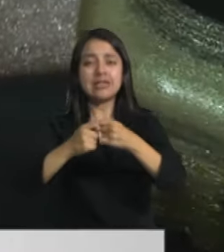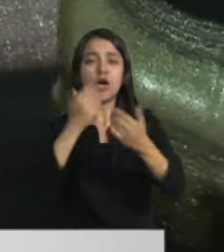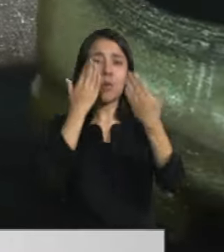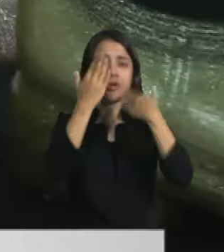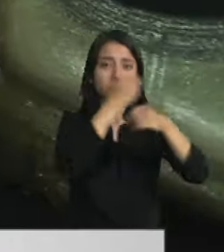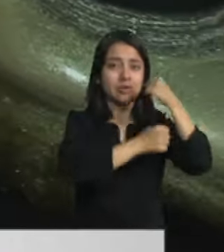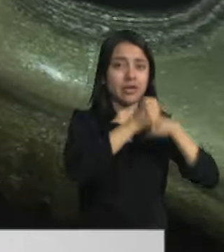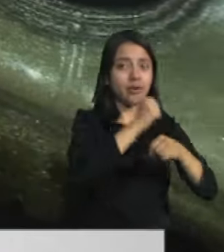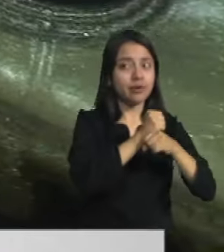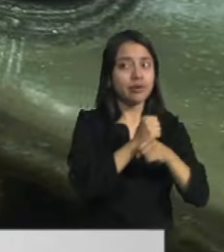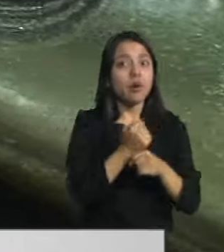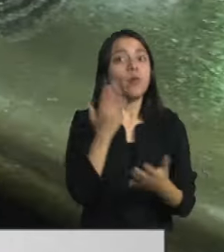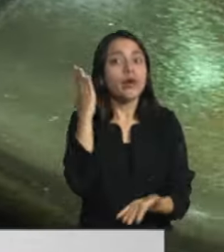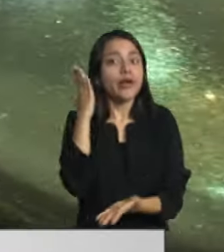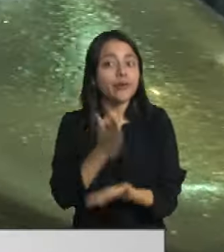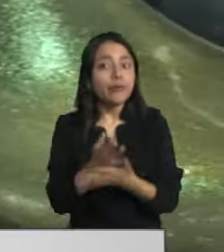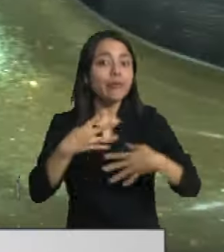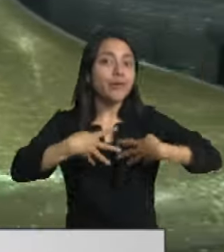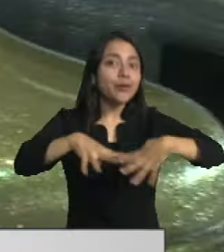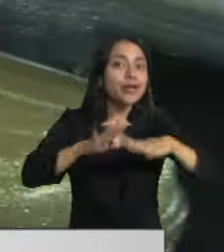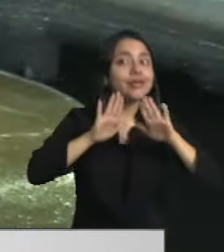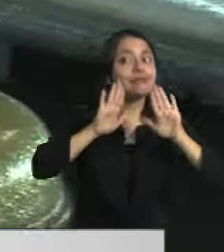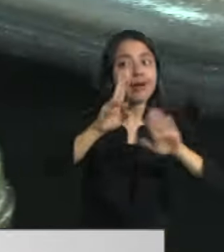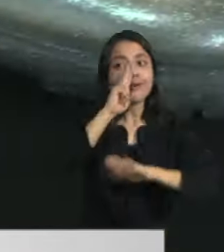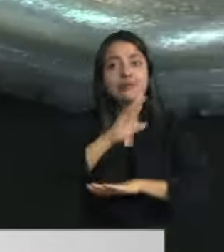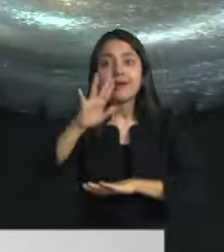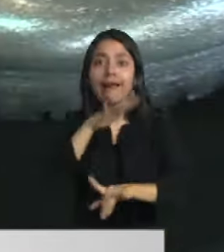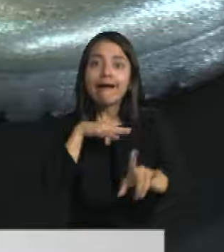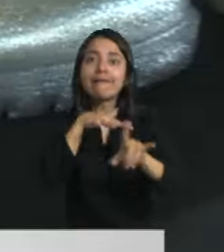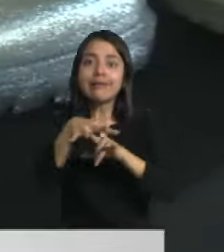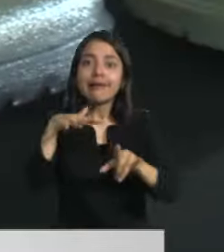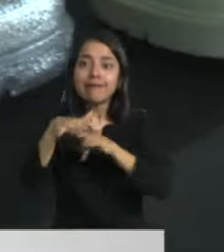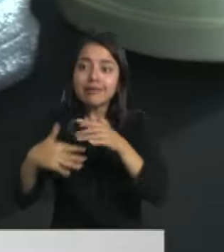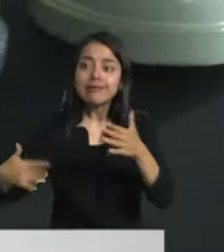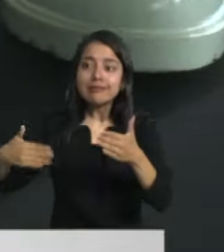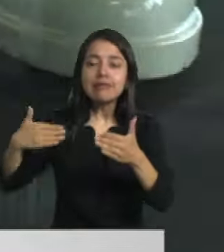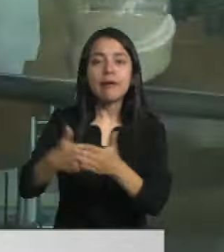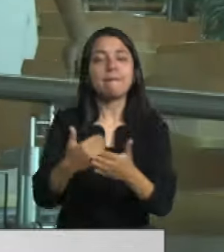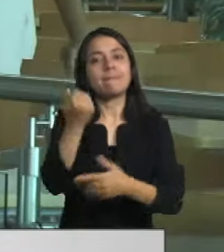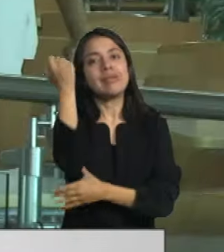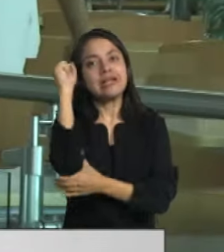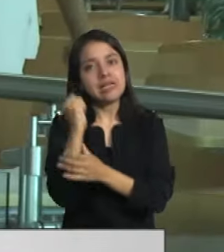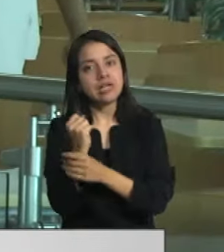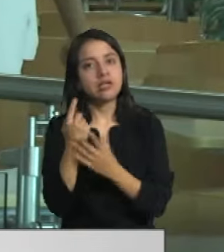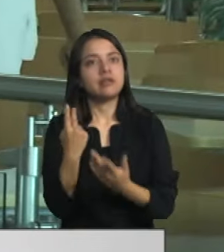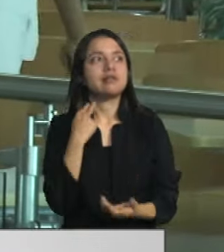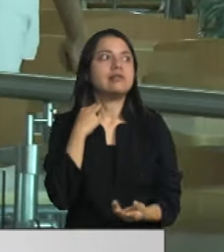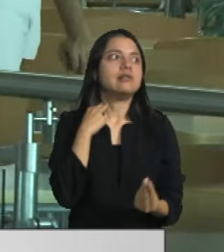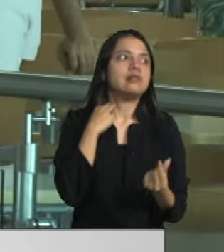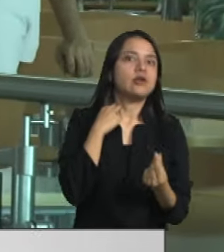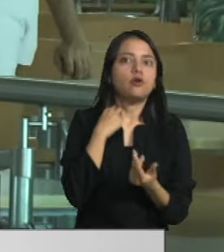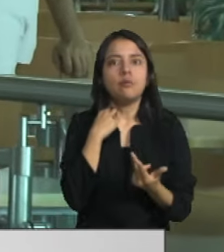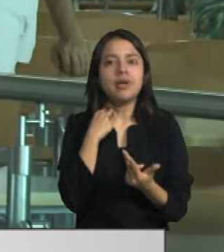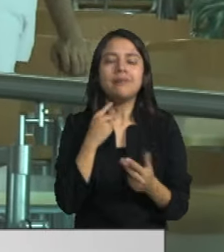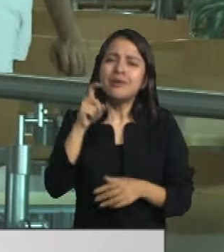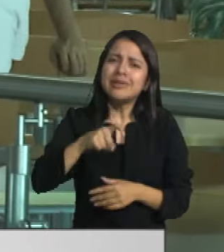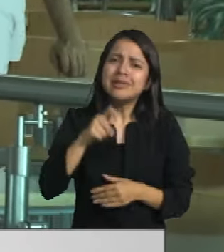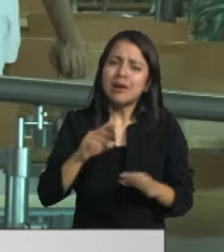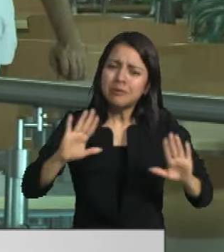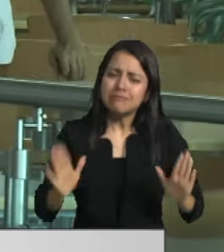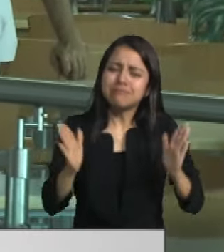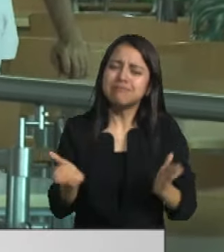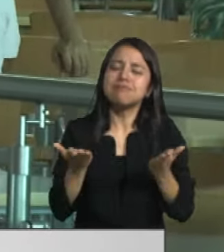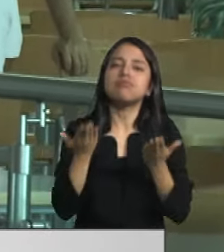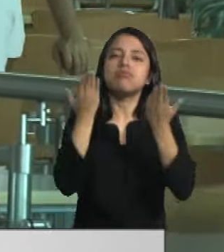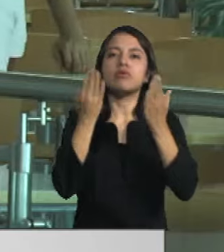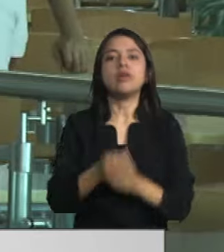que hemos tenido, sobre todo por las protestas, por los paros, y poder iniciar un último cuatrimestre del año para poder remontar las diferencias